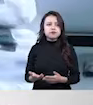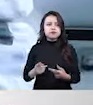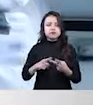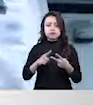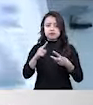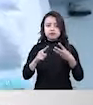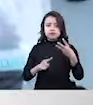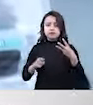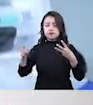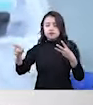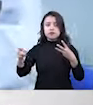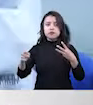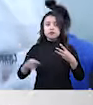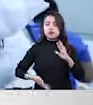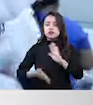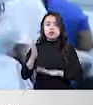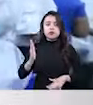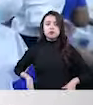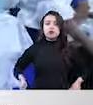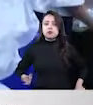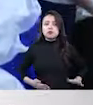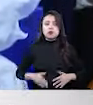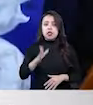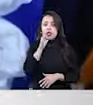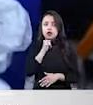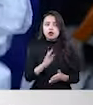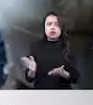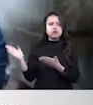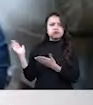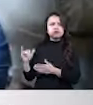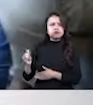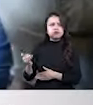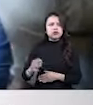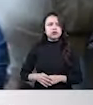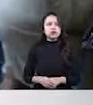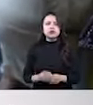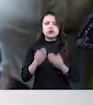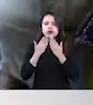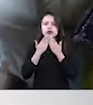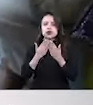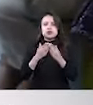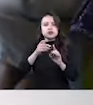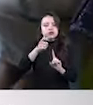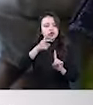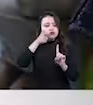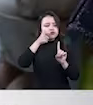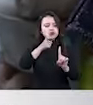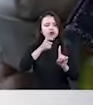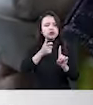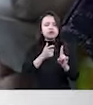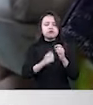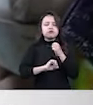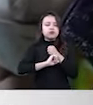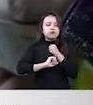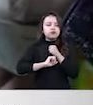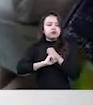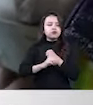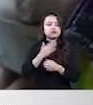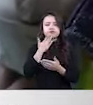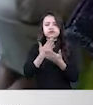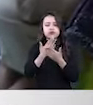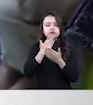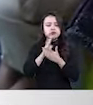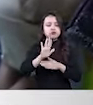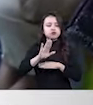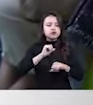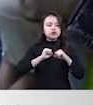señora se iba a ir sin pañales para la casa porque decían que no tenían. Y si había. Muchas gracias al señor superintendente por su bonita labor, gracias a la gestión de él